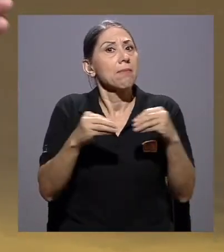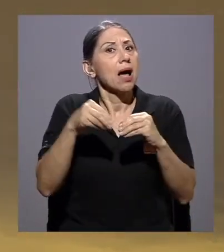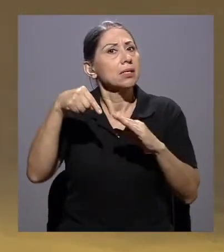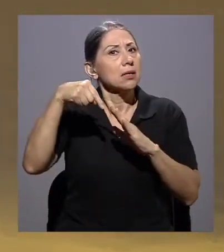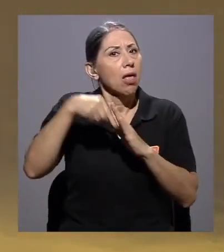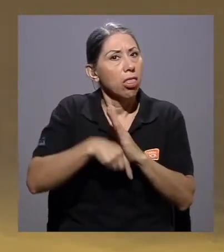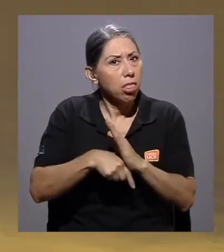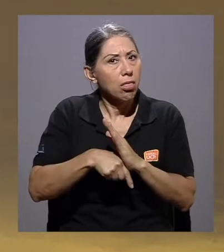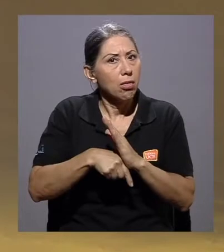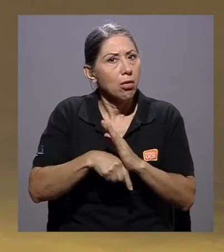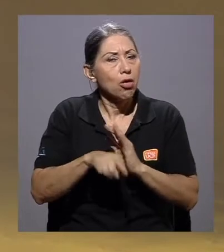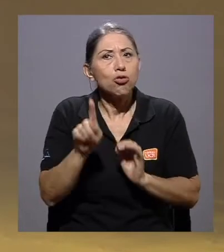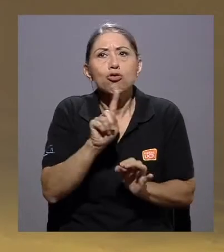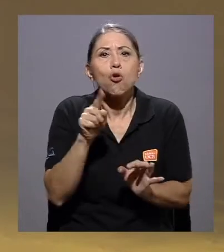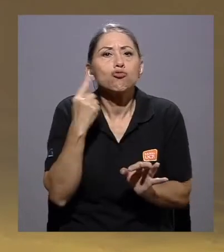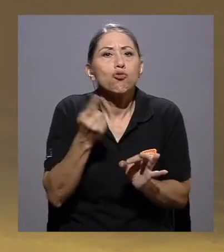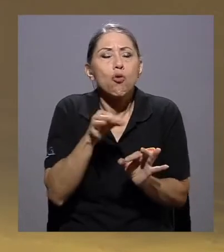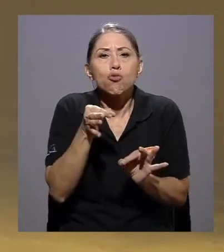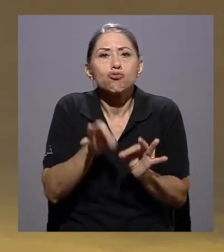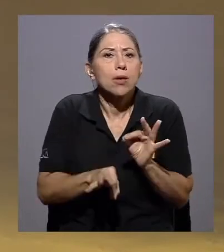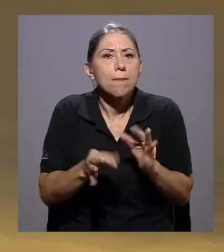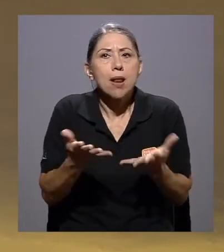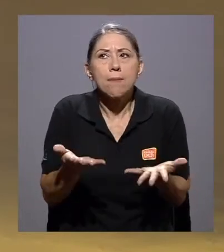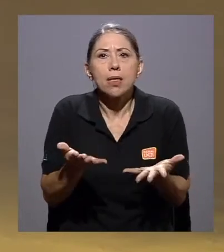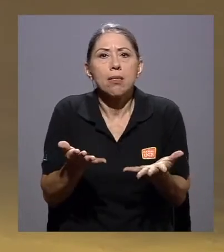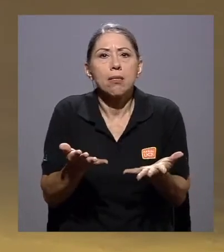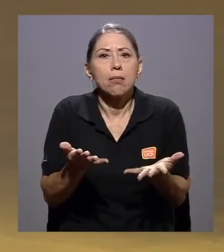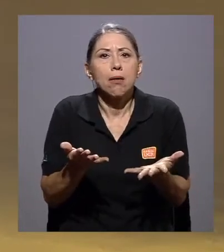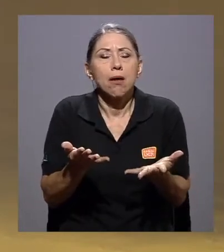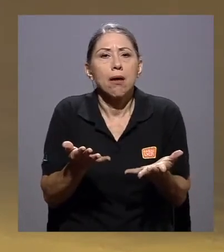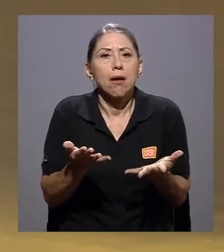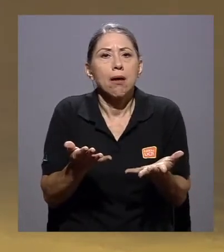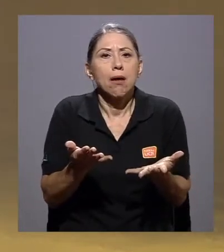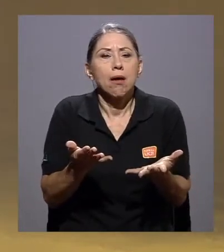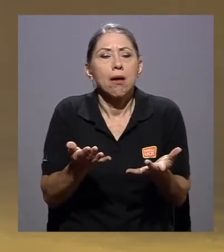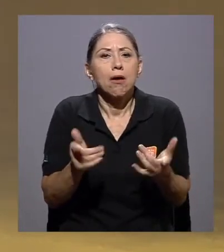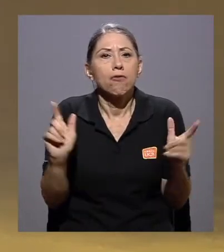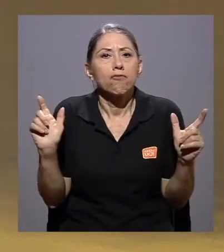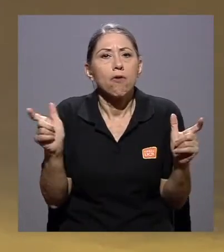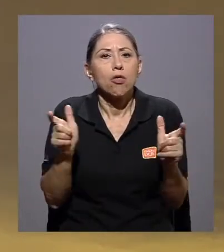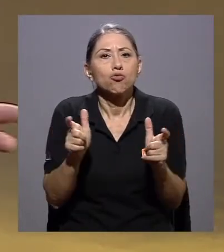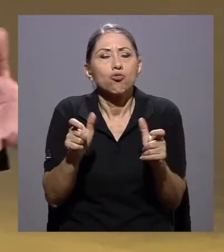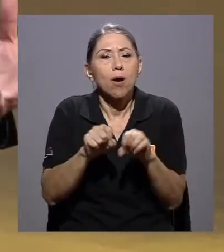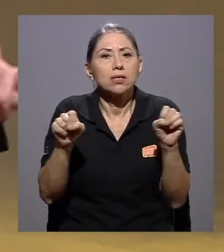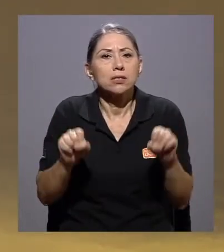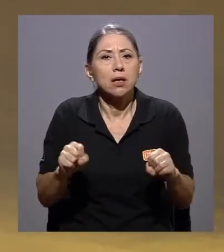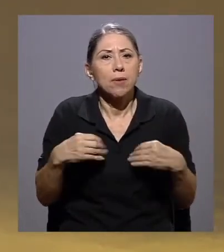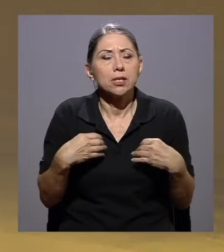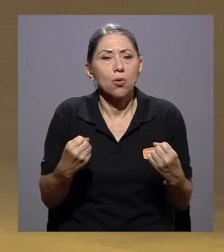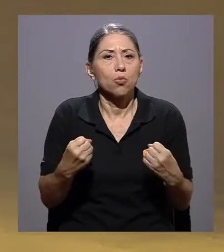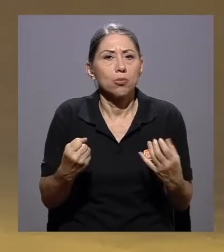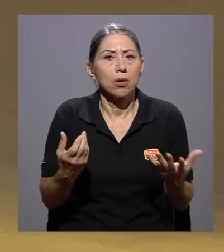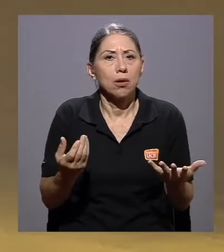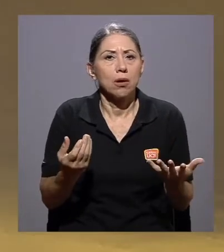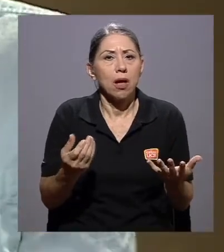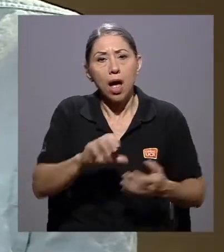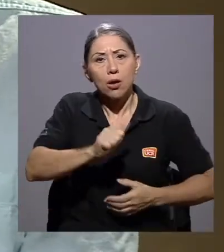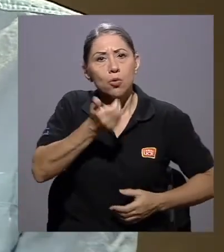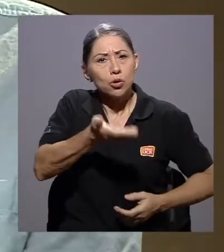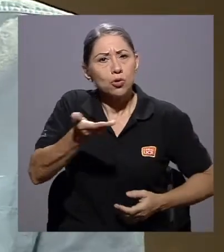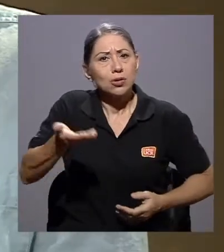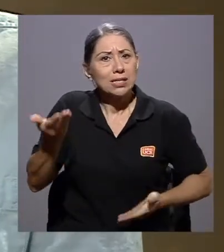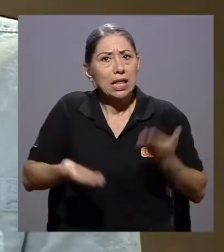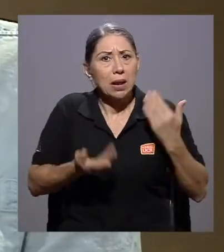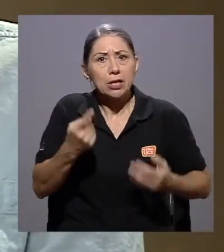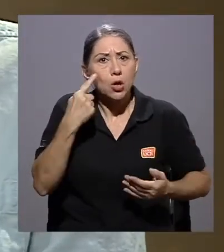simplemente la reducción al sistema de salud. Hay otros elementos que quizás no sean tan visibles. Sí,